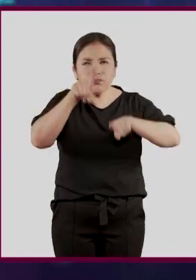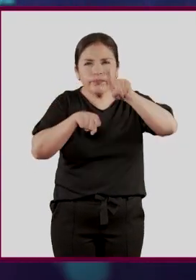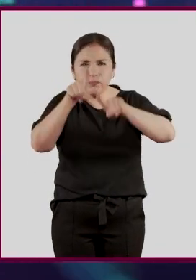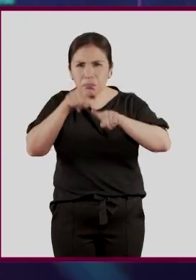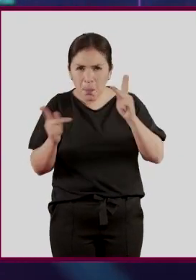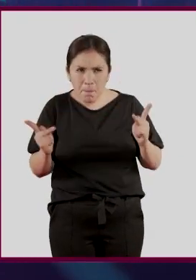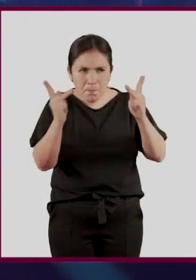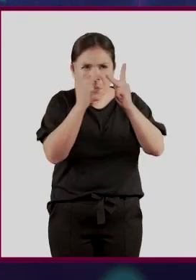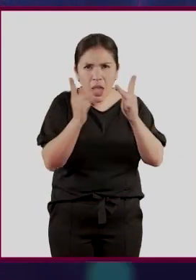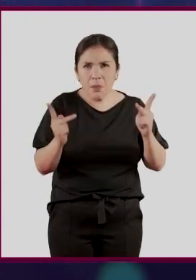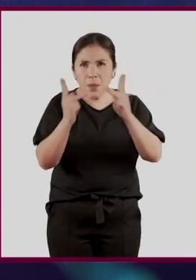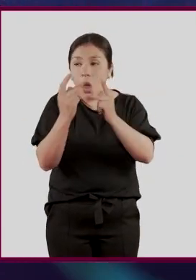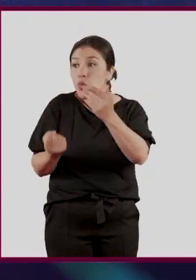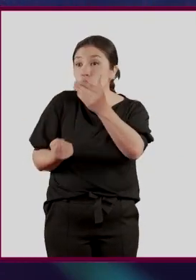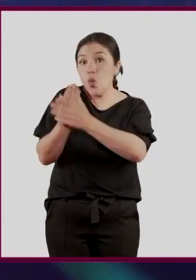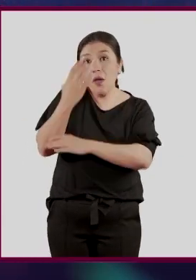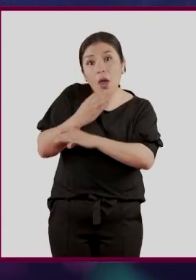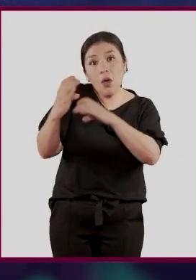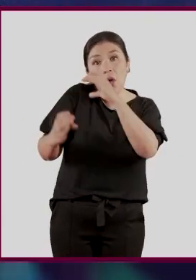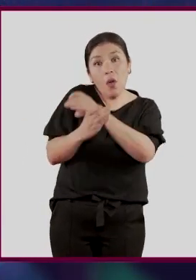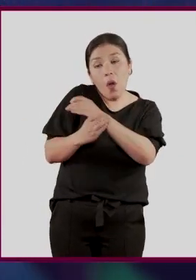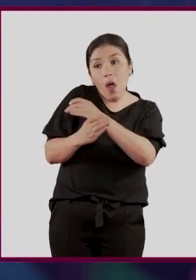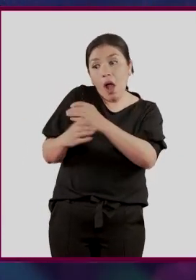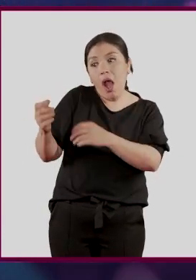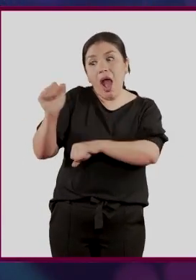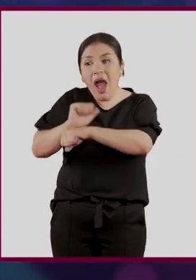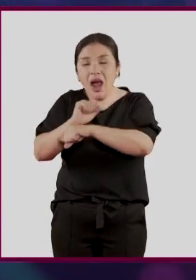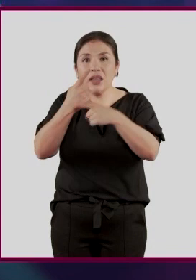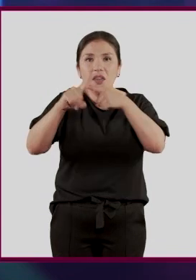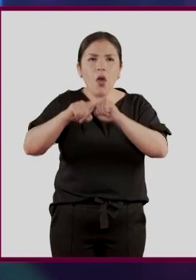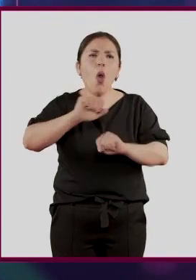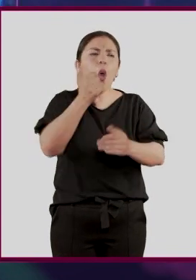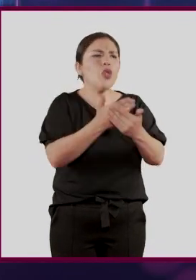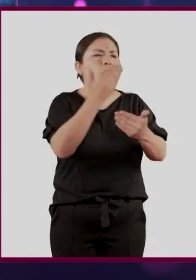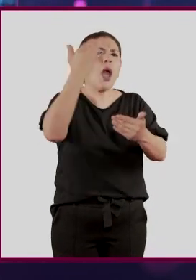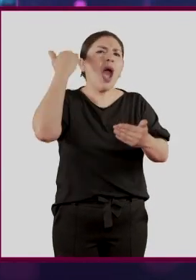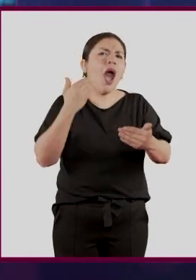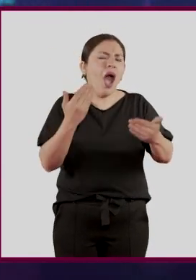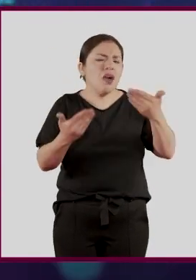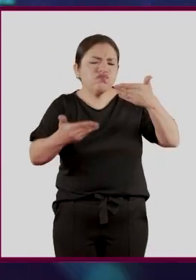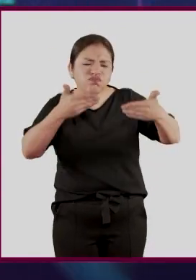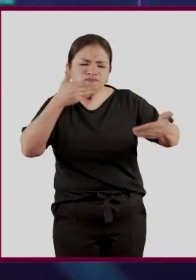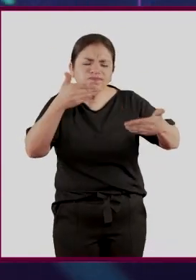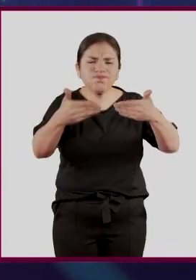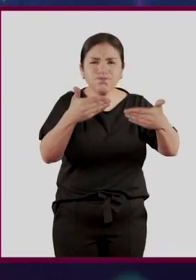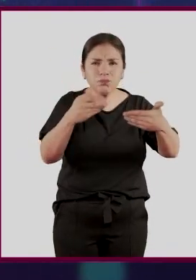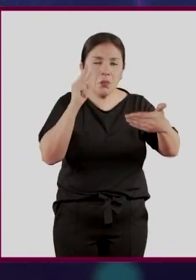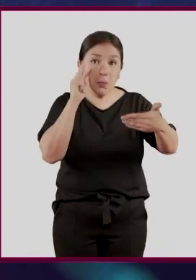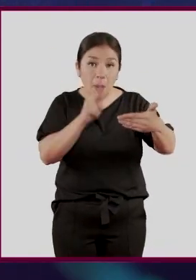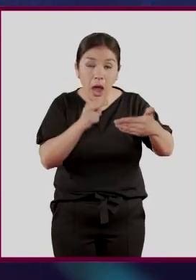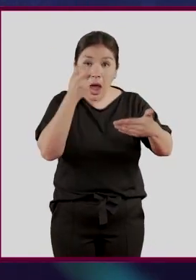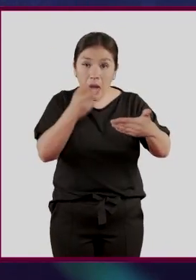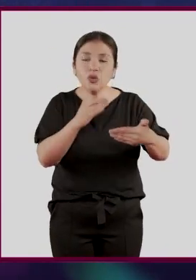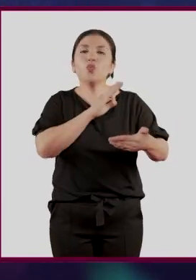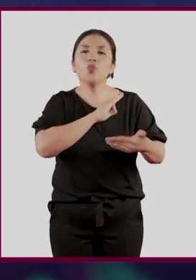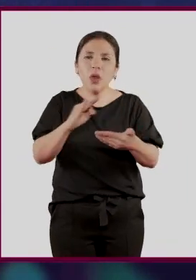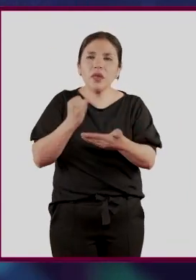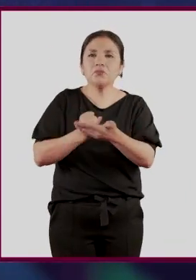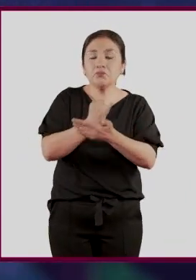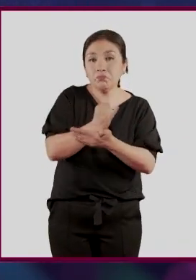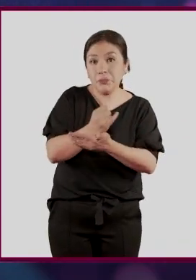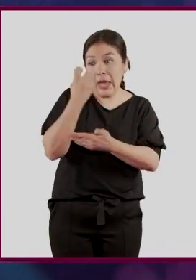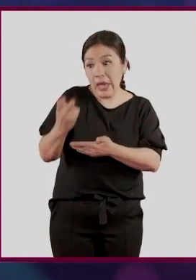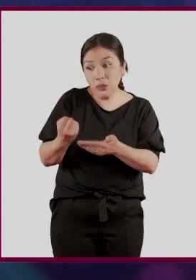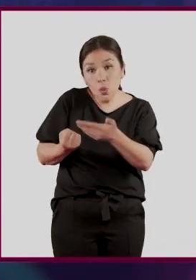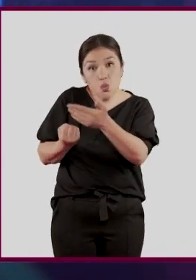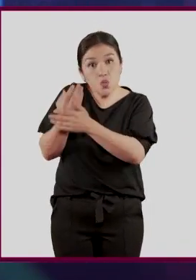de similitud entre obras nuevas y obras existentes, y con base a esto se define si